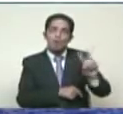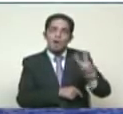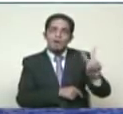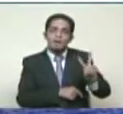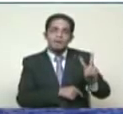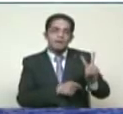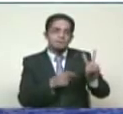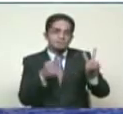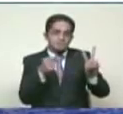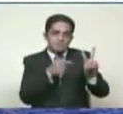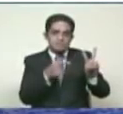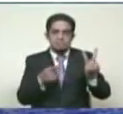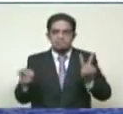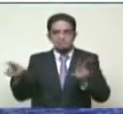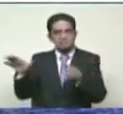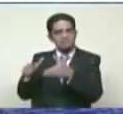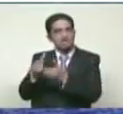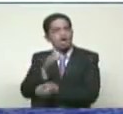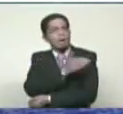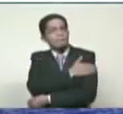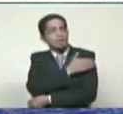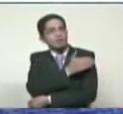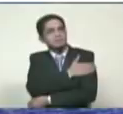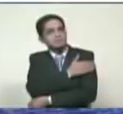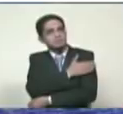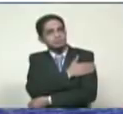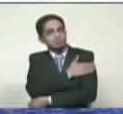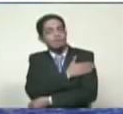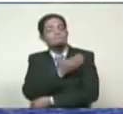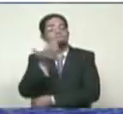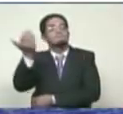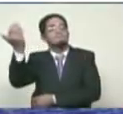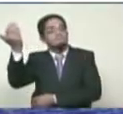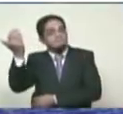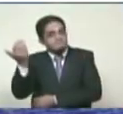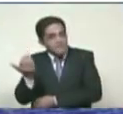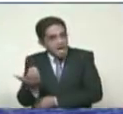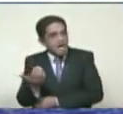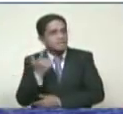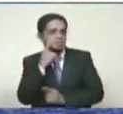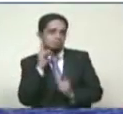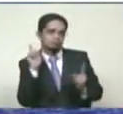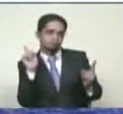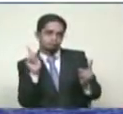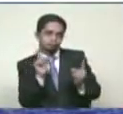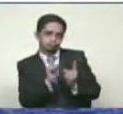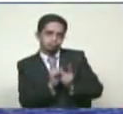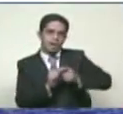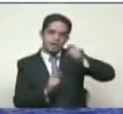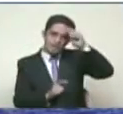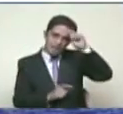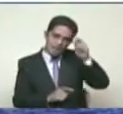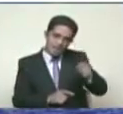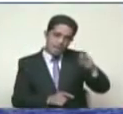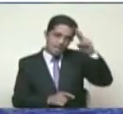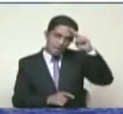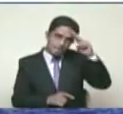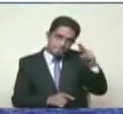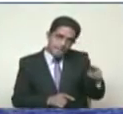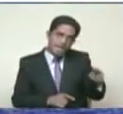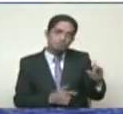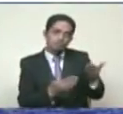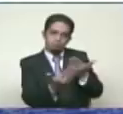esas oposiciones regresen al camino de la democracia, el respeto, el reconocimiento